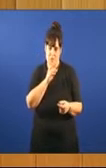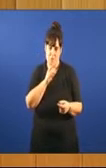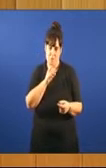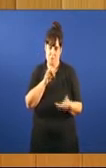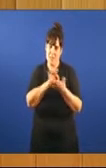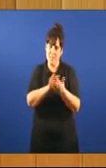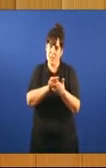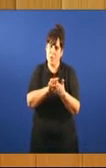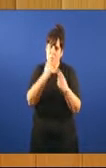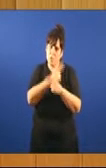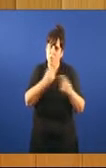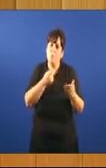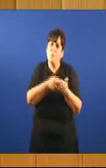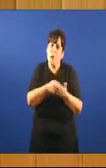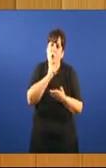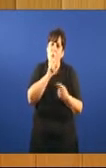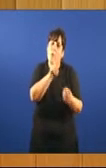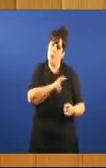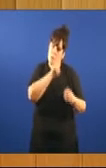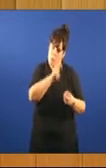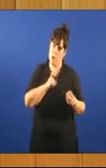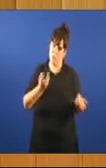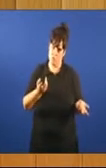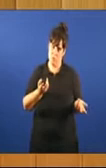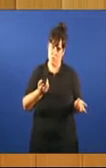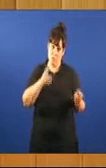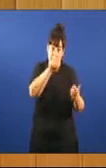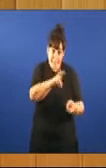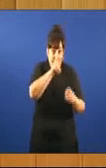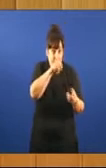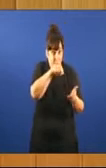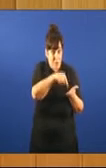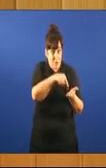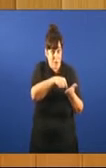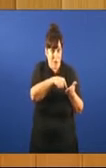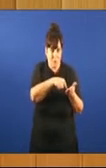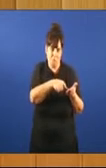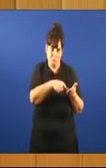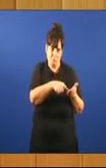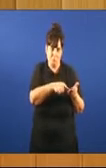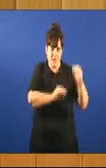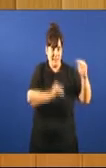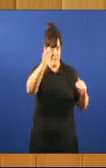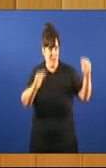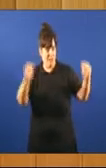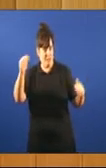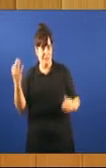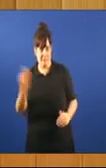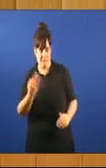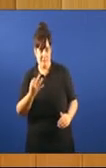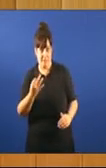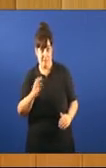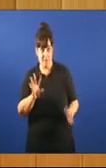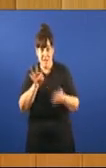públicos. É nos impostos onde hai que establecer diferencias de pago e non no cobro deses servicios.